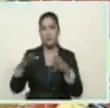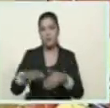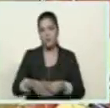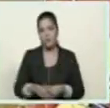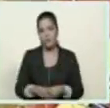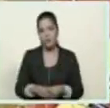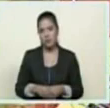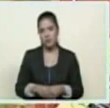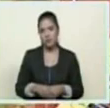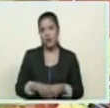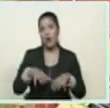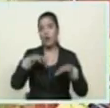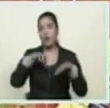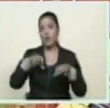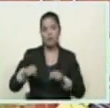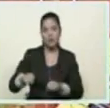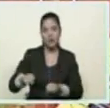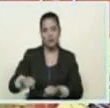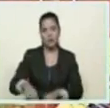del neocolonialismo